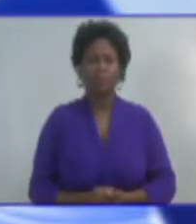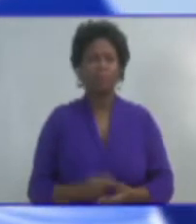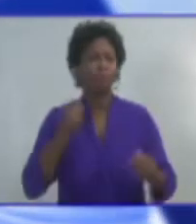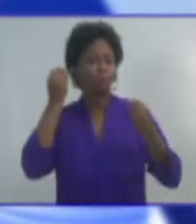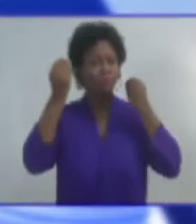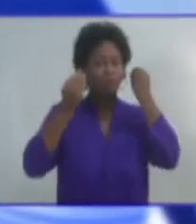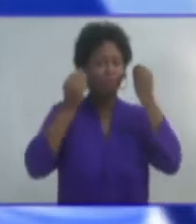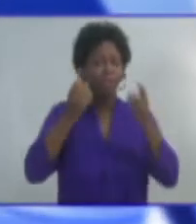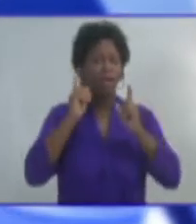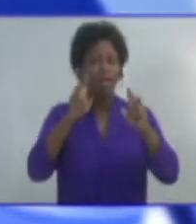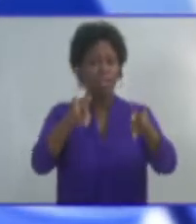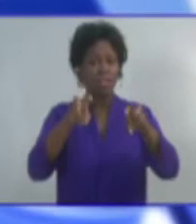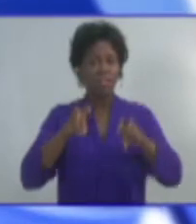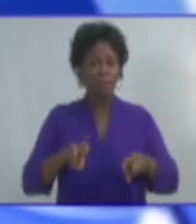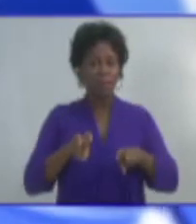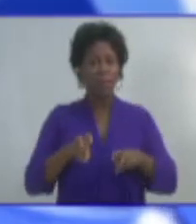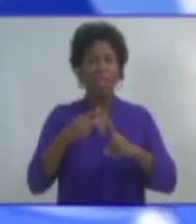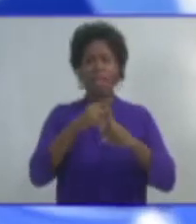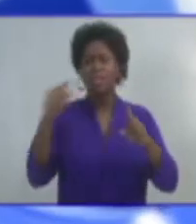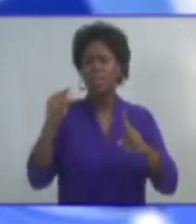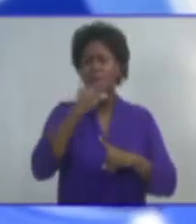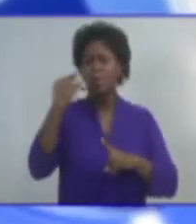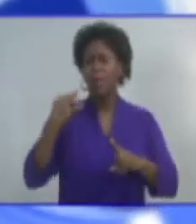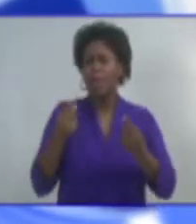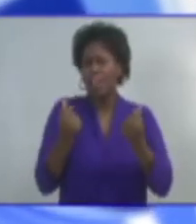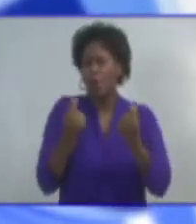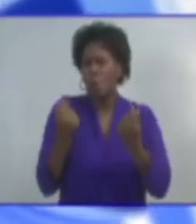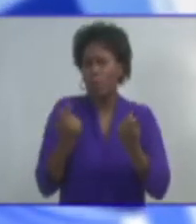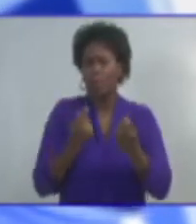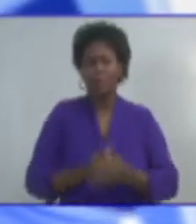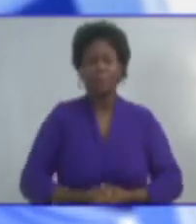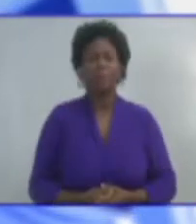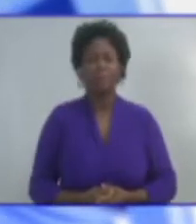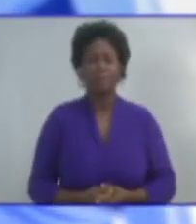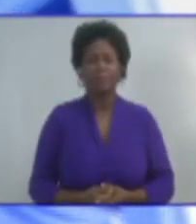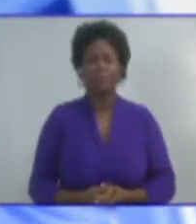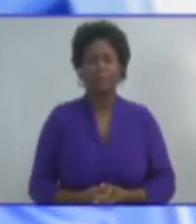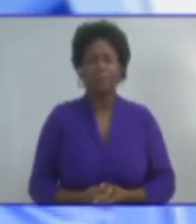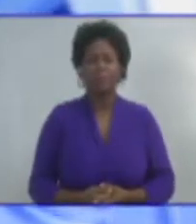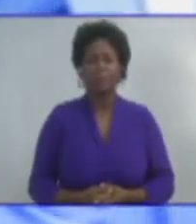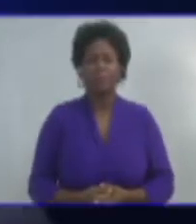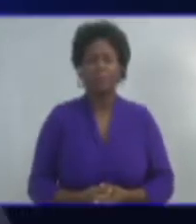Analiza Asamblea del Poder Popular temas de la economía.